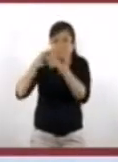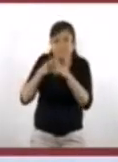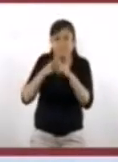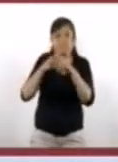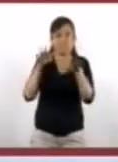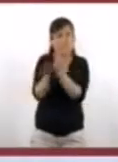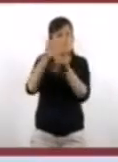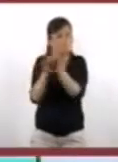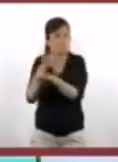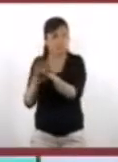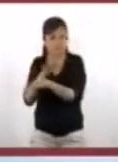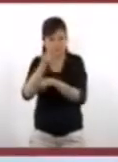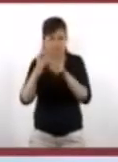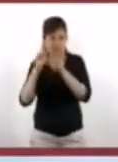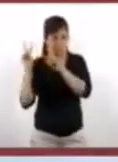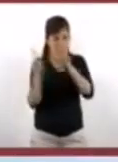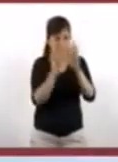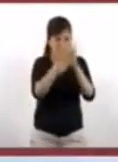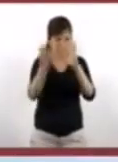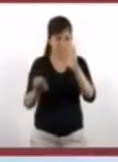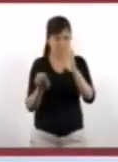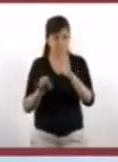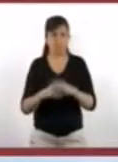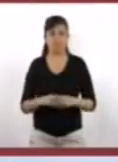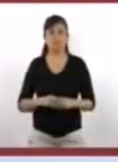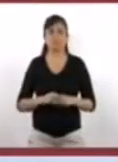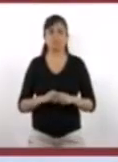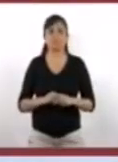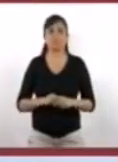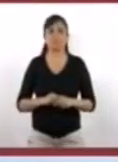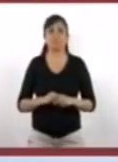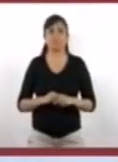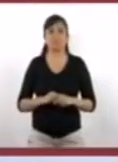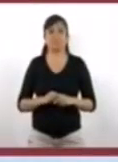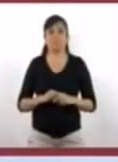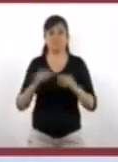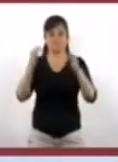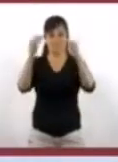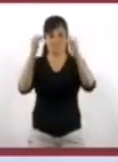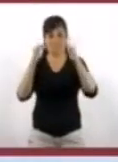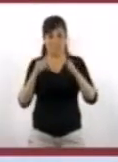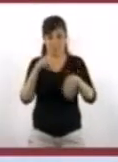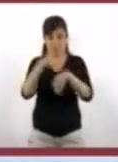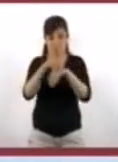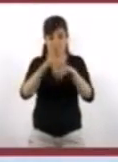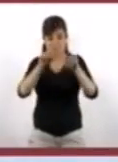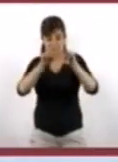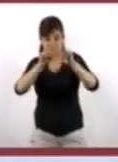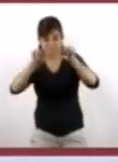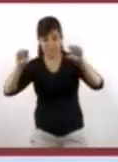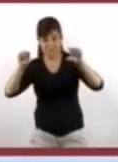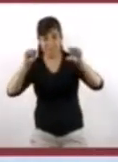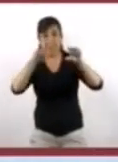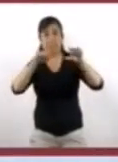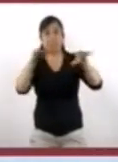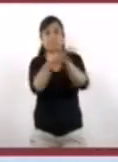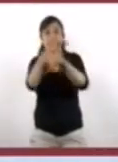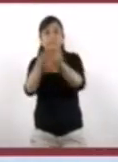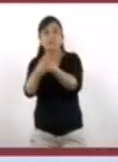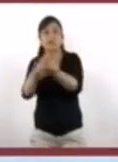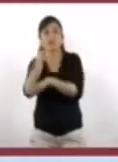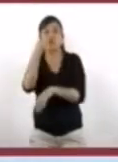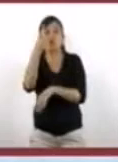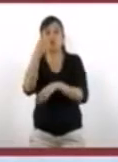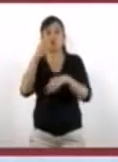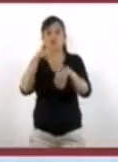a la media. Observa el siguiente ejemplo. En el segundo conjunto de datos, se sustituyeron